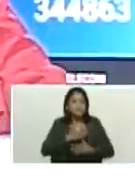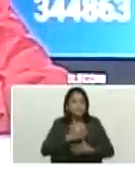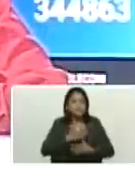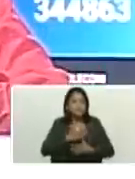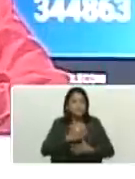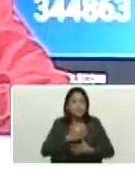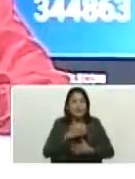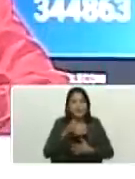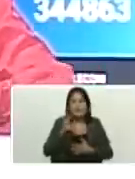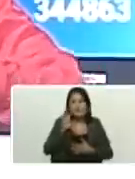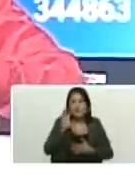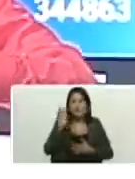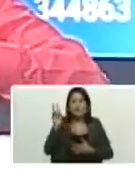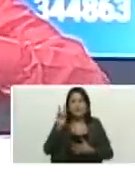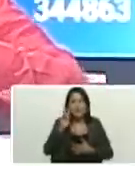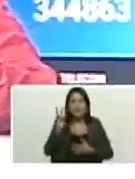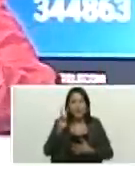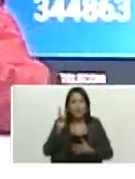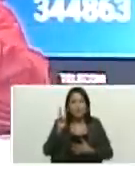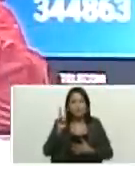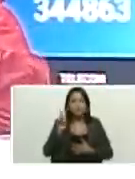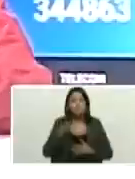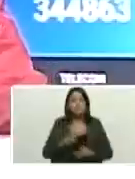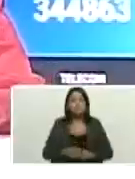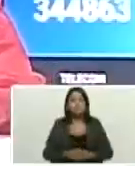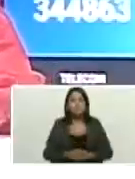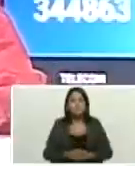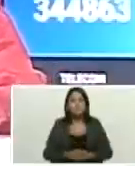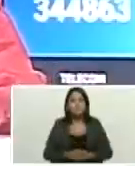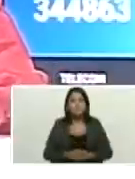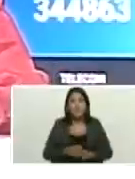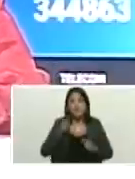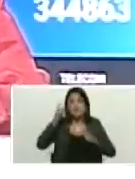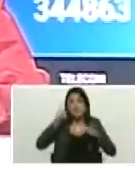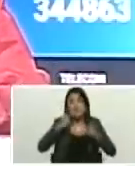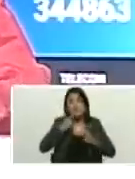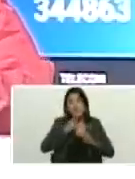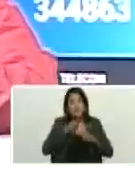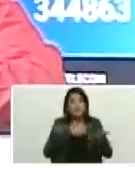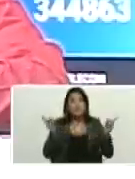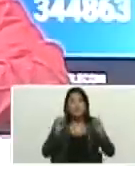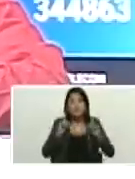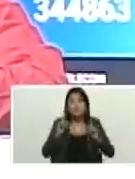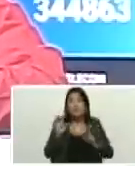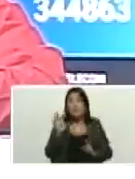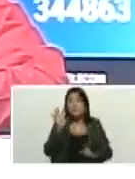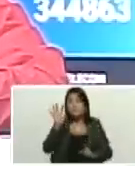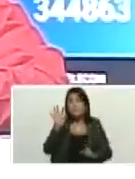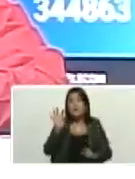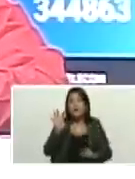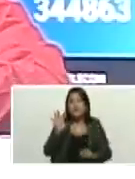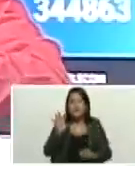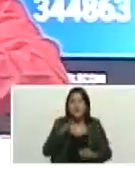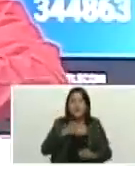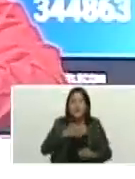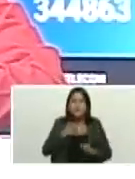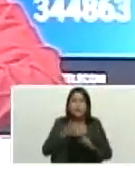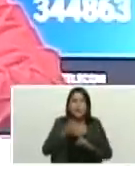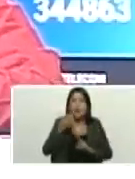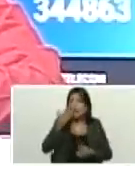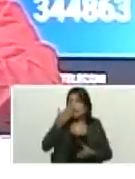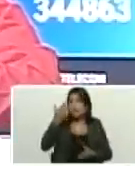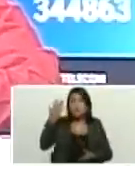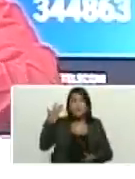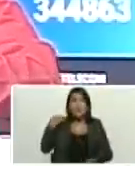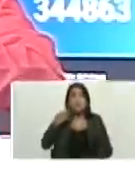patria. Vamos a tener patria, nos llamaba el comandante Hugo Chávez. Hace 24 años. Y en 24